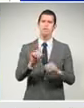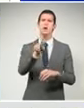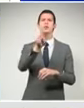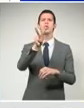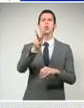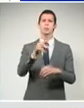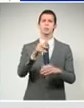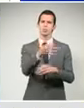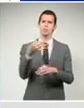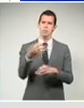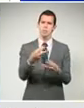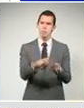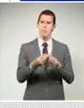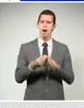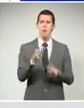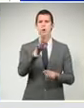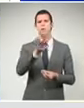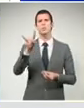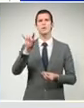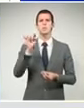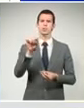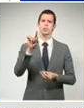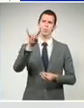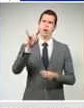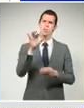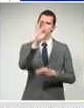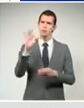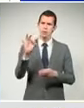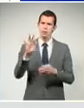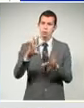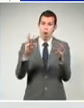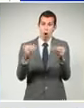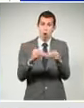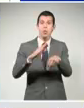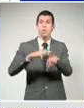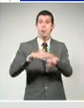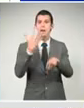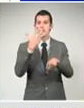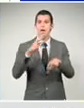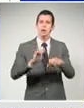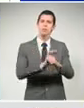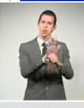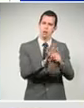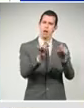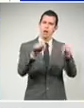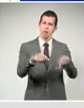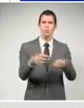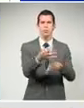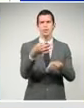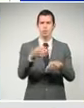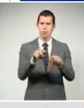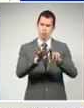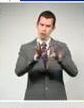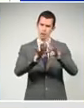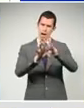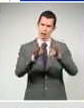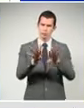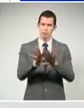el 49,9% de la incidencia por COVID-19 en Cuba en los últimos 15